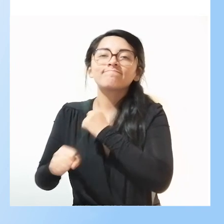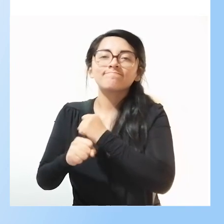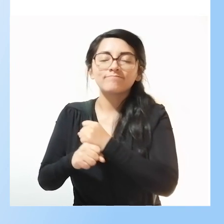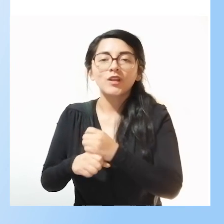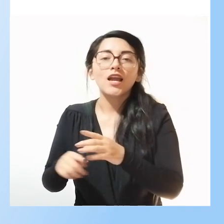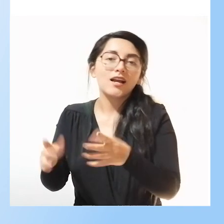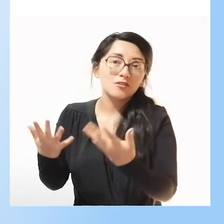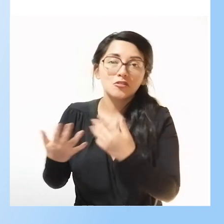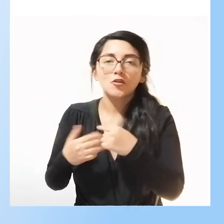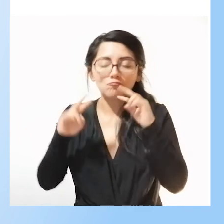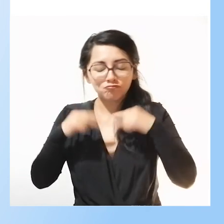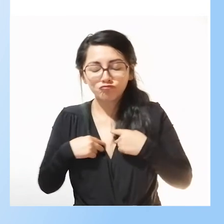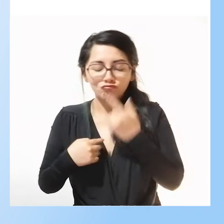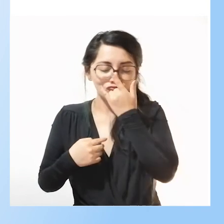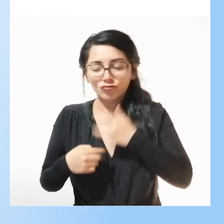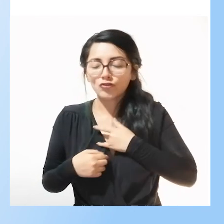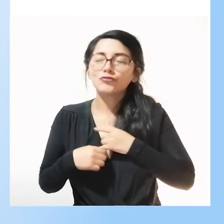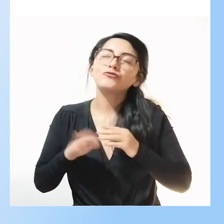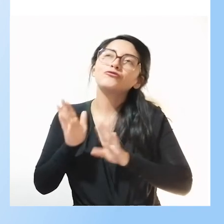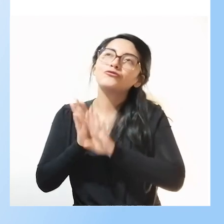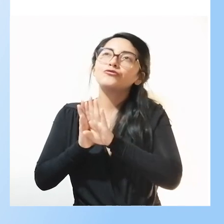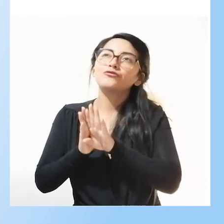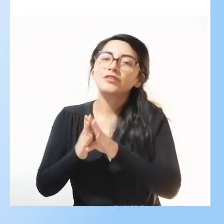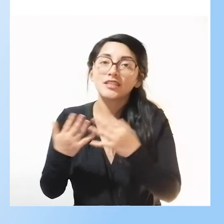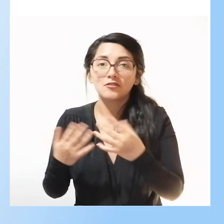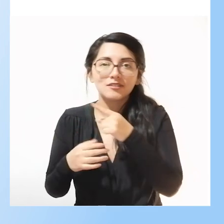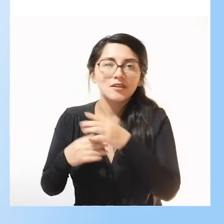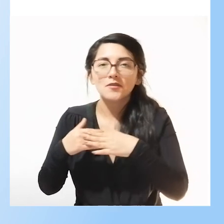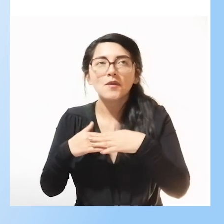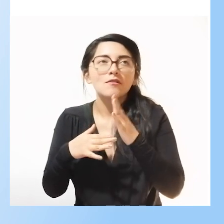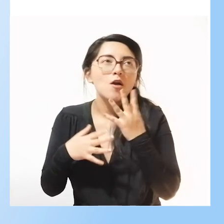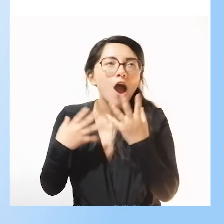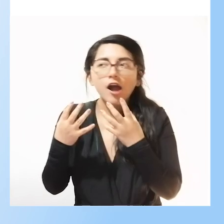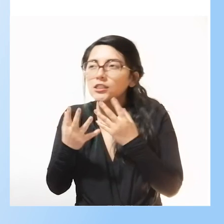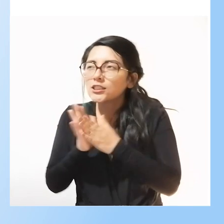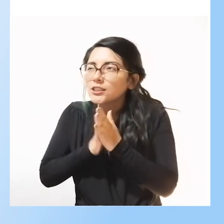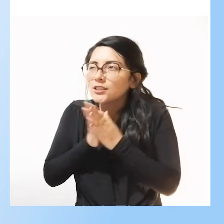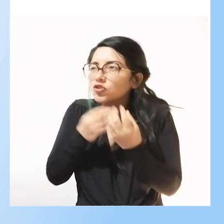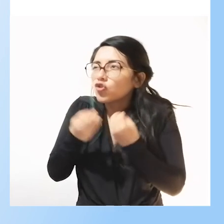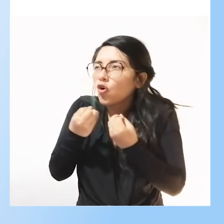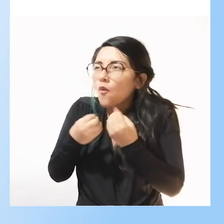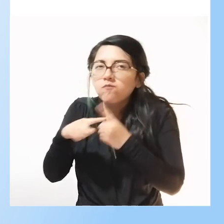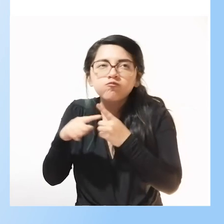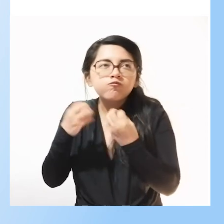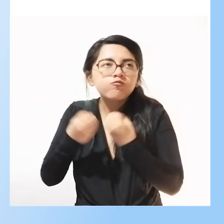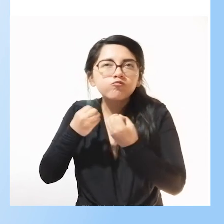reconocen a ellos mismos y están más motivados para introducir mejoras. Entonces, creo que este